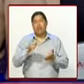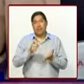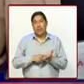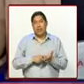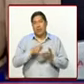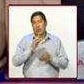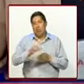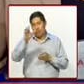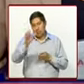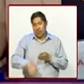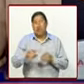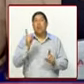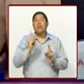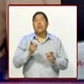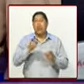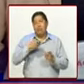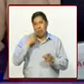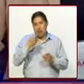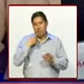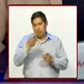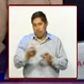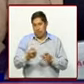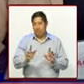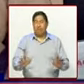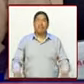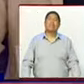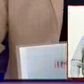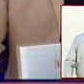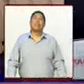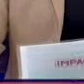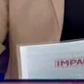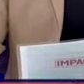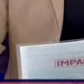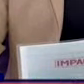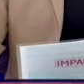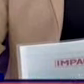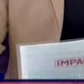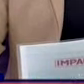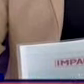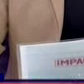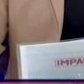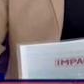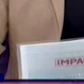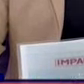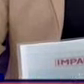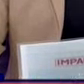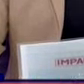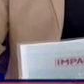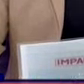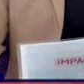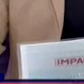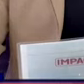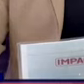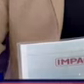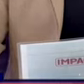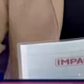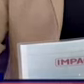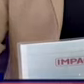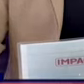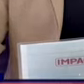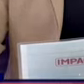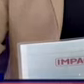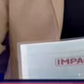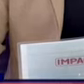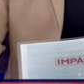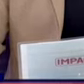cumplido como ellos mismos han señalado. Bueno, Es un momento que nos ayuda a sonreír un